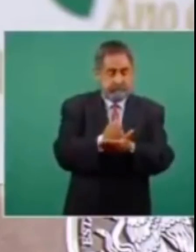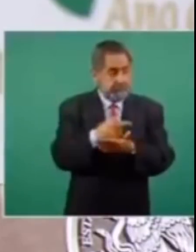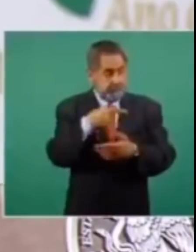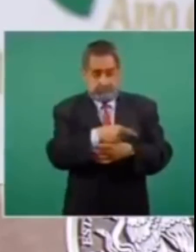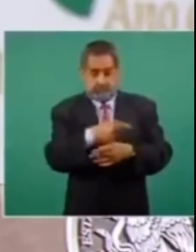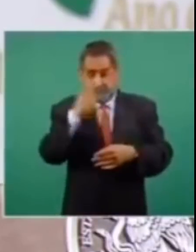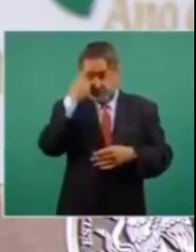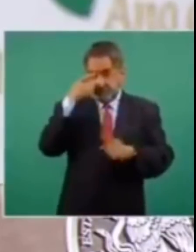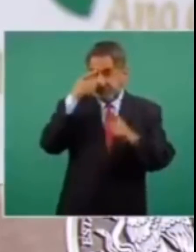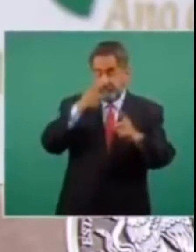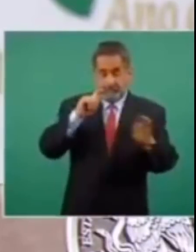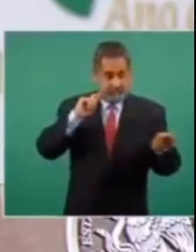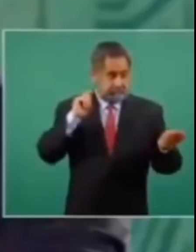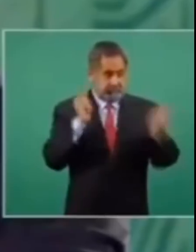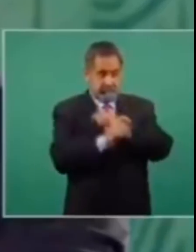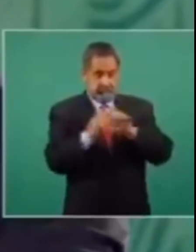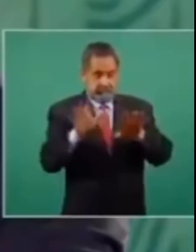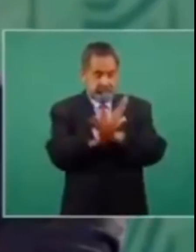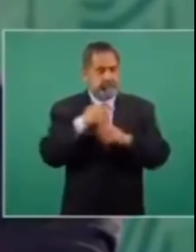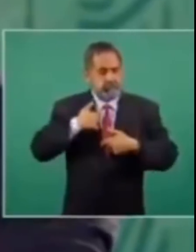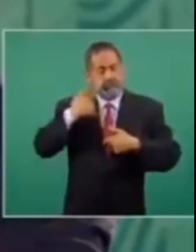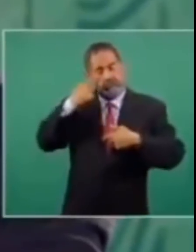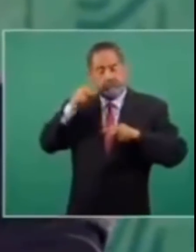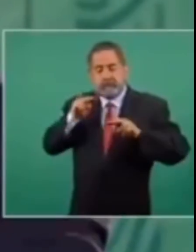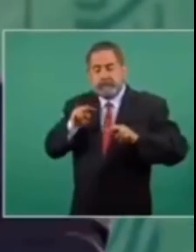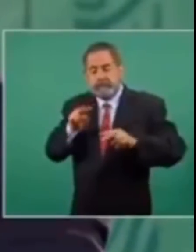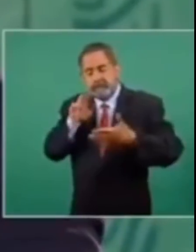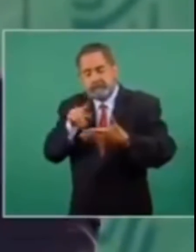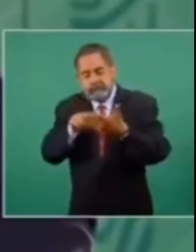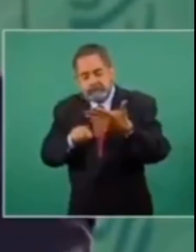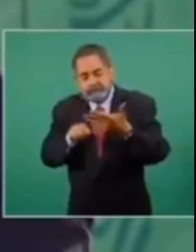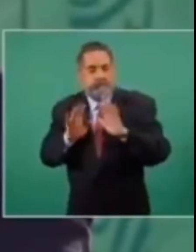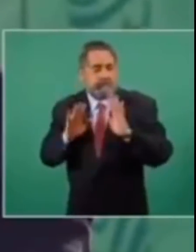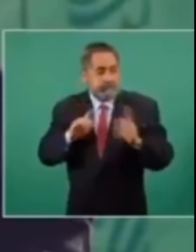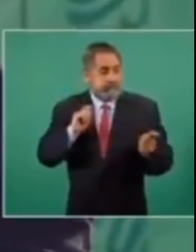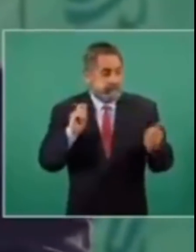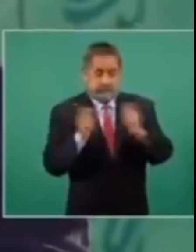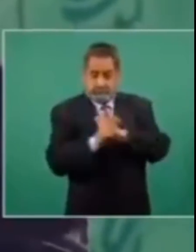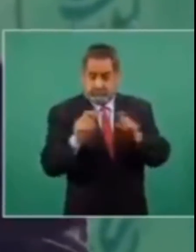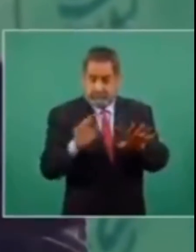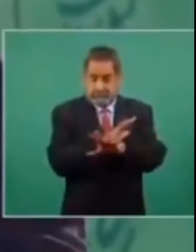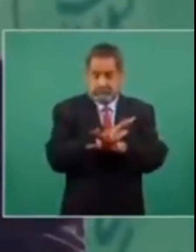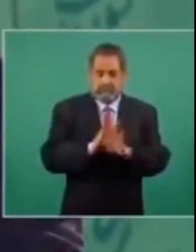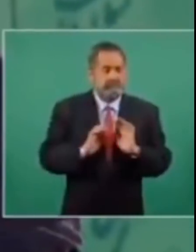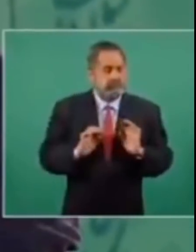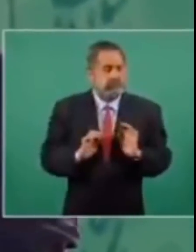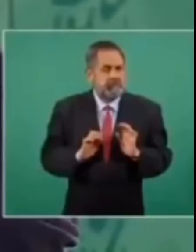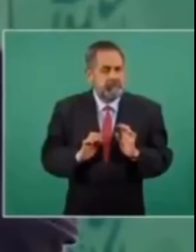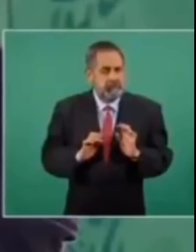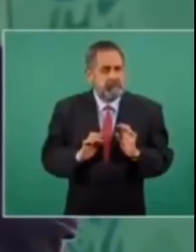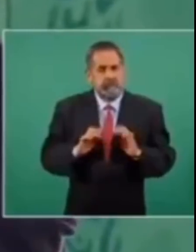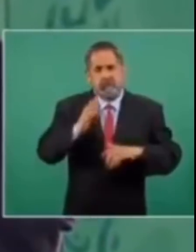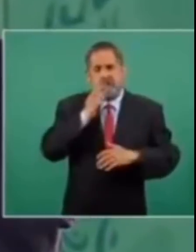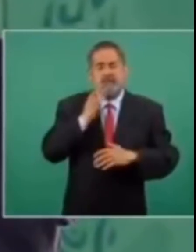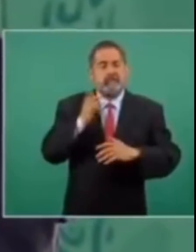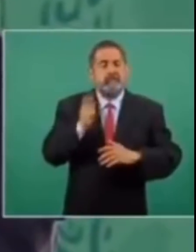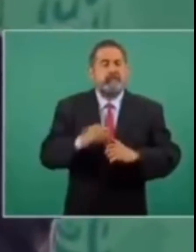a ese propósito que eso es lo que yo tengo de información que es